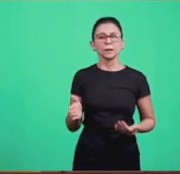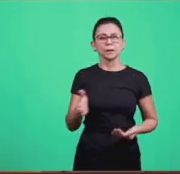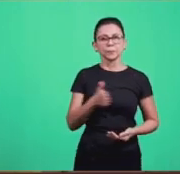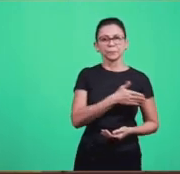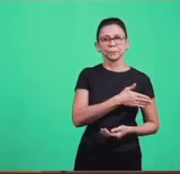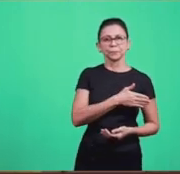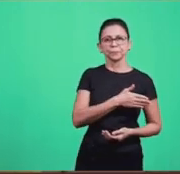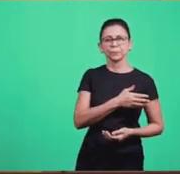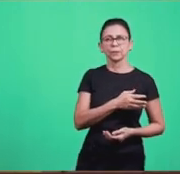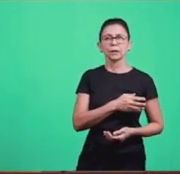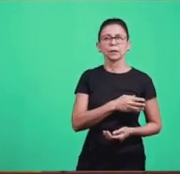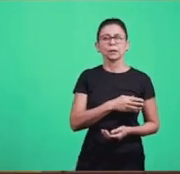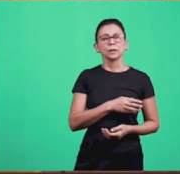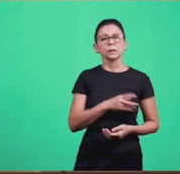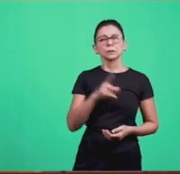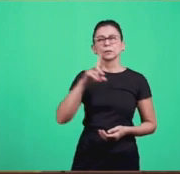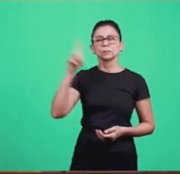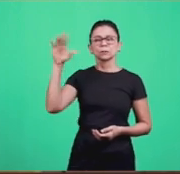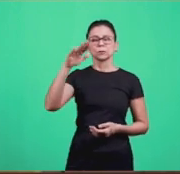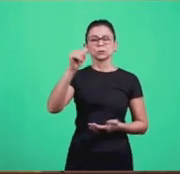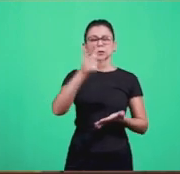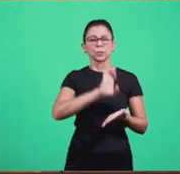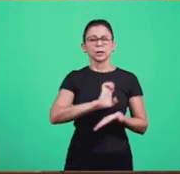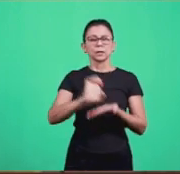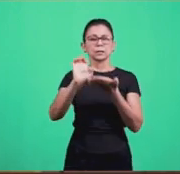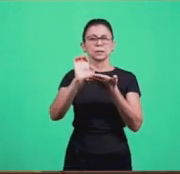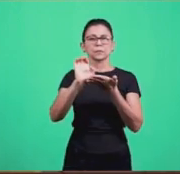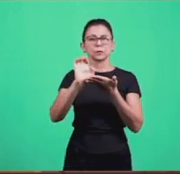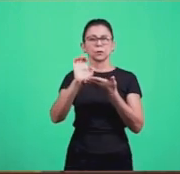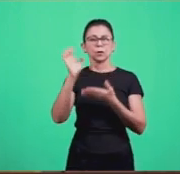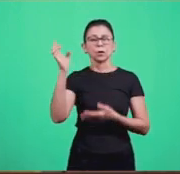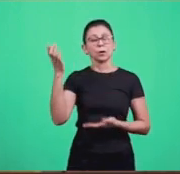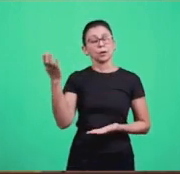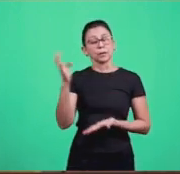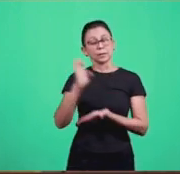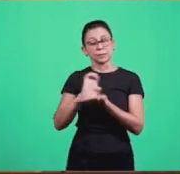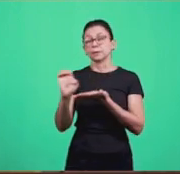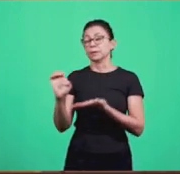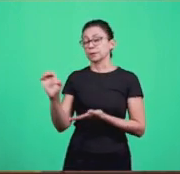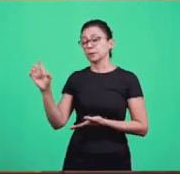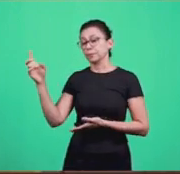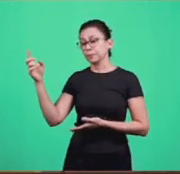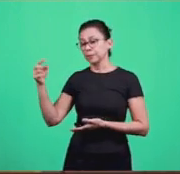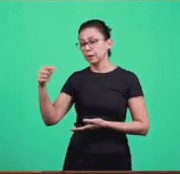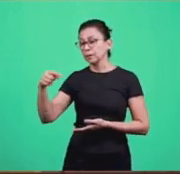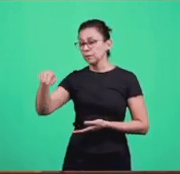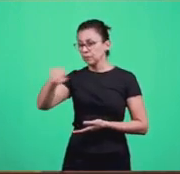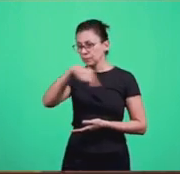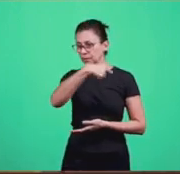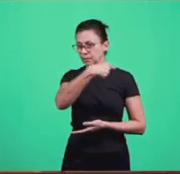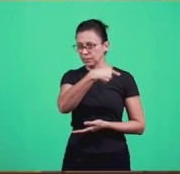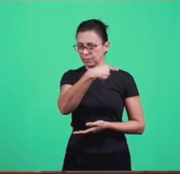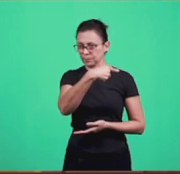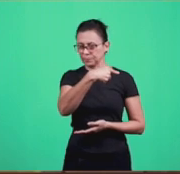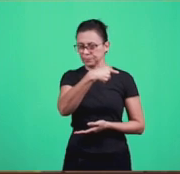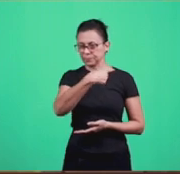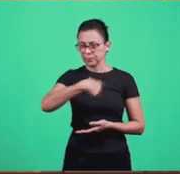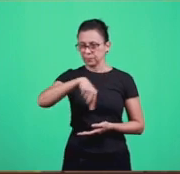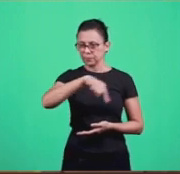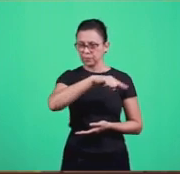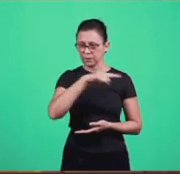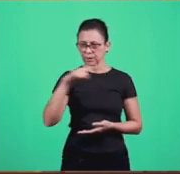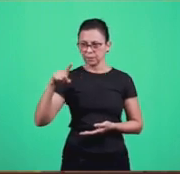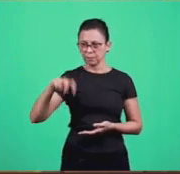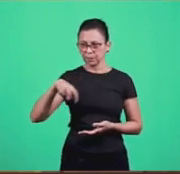los frutos de la bendición del Señor. Entonces Elías tenía que entregar esa profecía a Acab y él habló